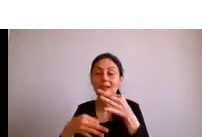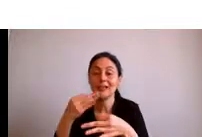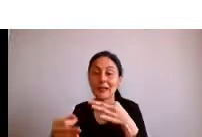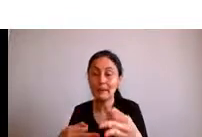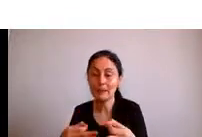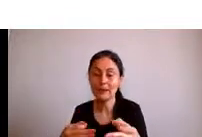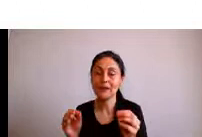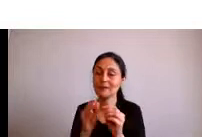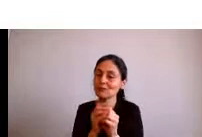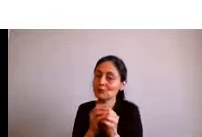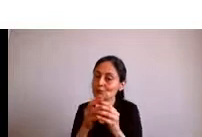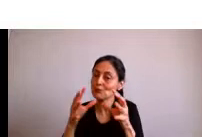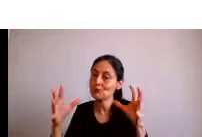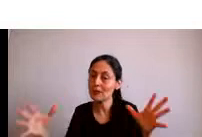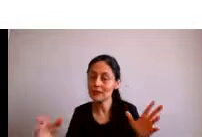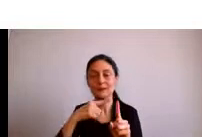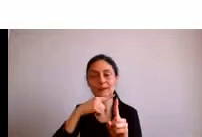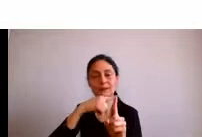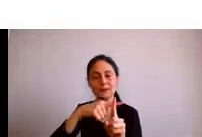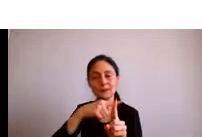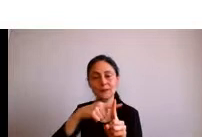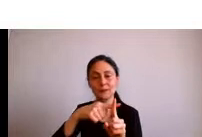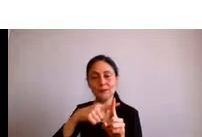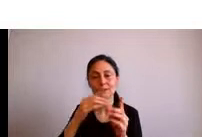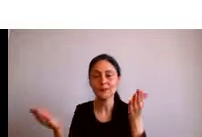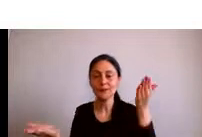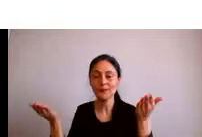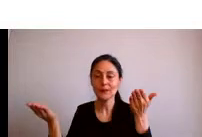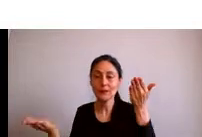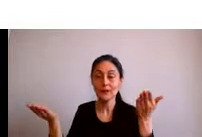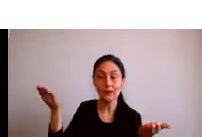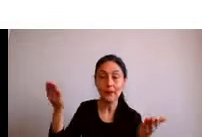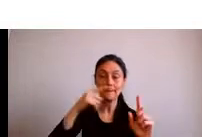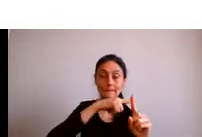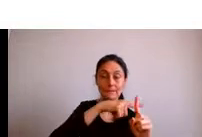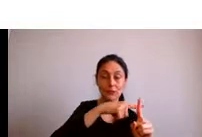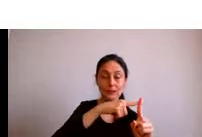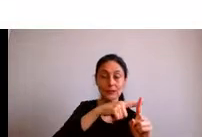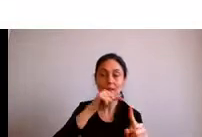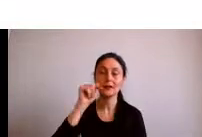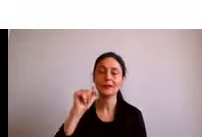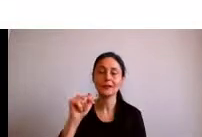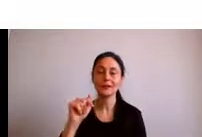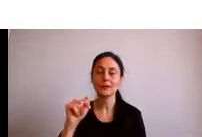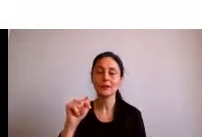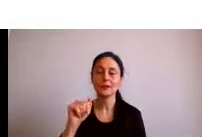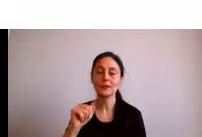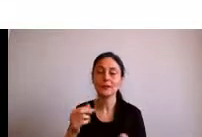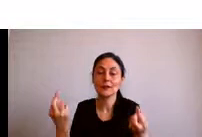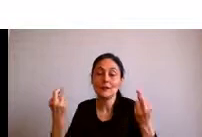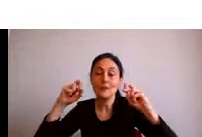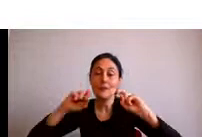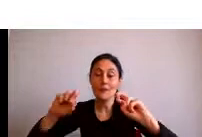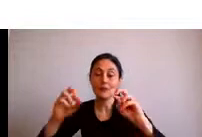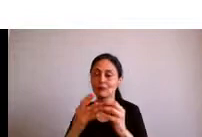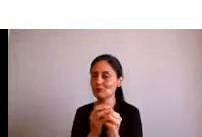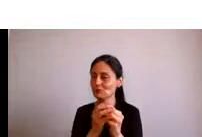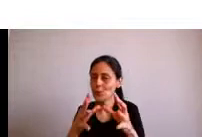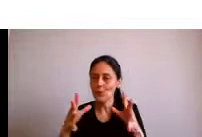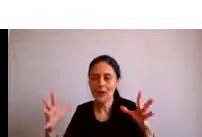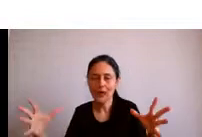¿ya? Quiero también hoy día cargar la balanza al lado positivo, de que hoy día esto es una tremenda oportunidad, así como mencionaba Evelyn